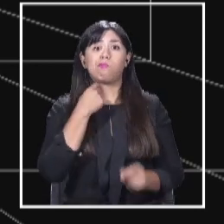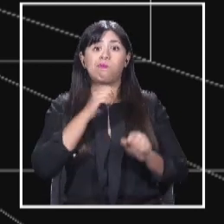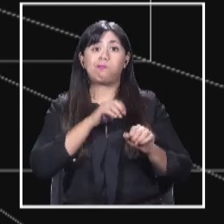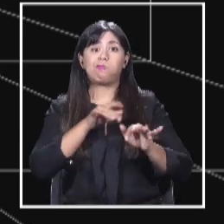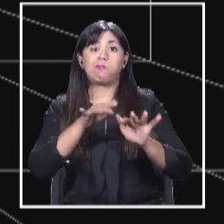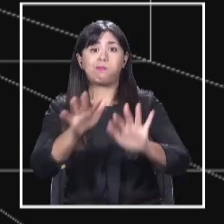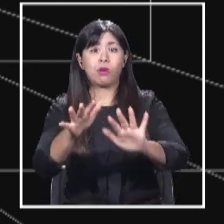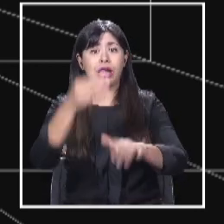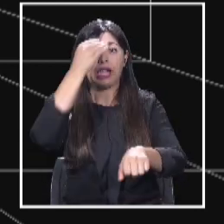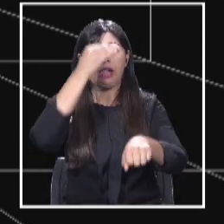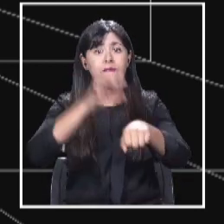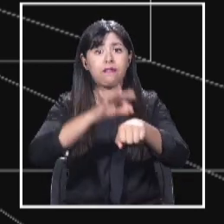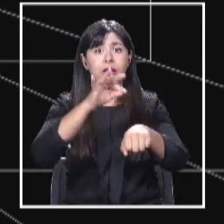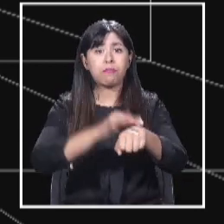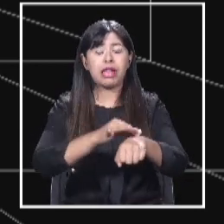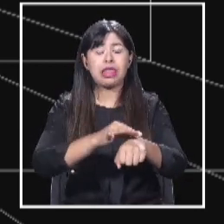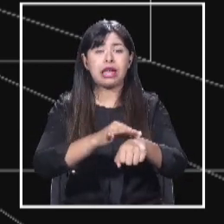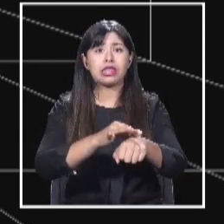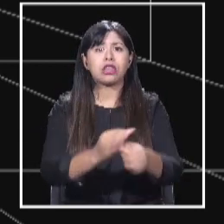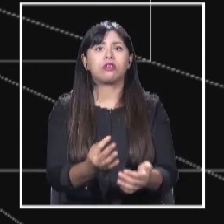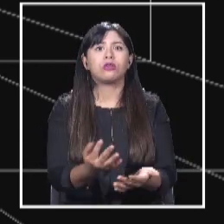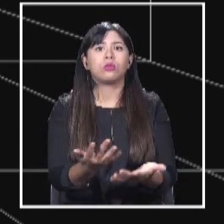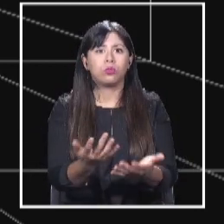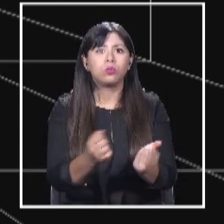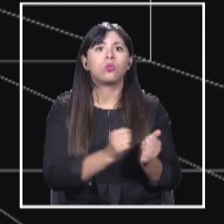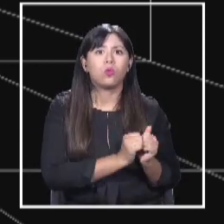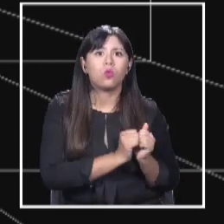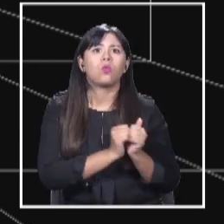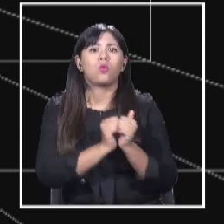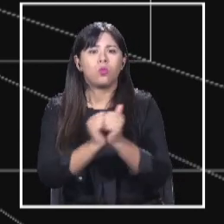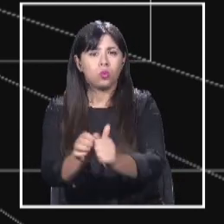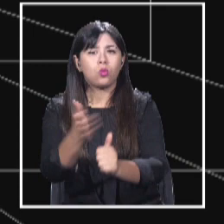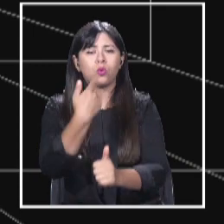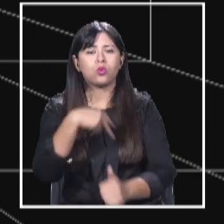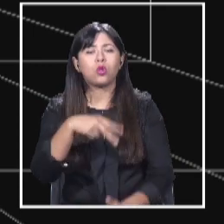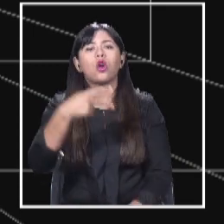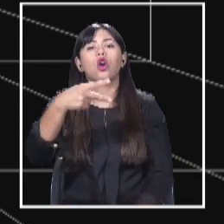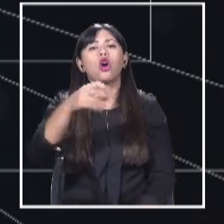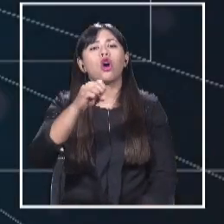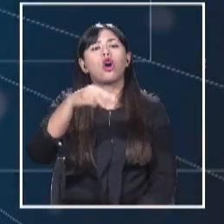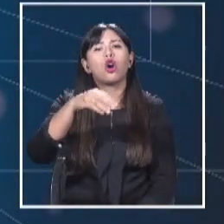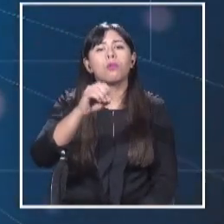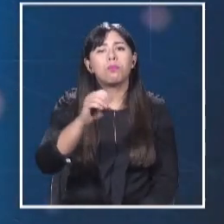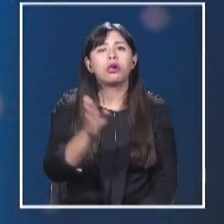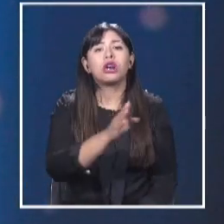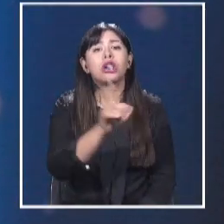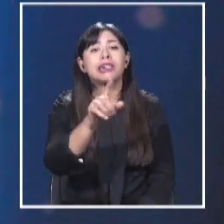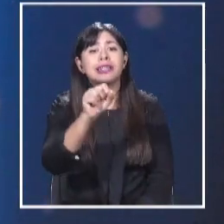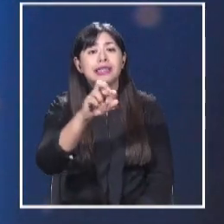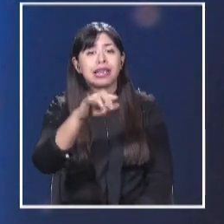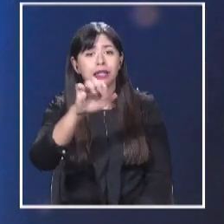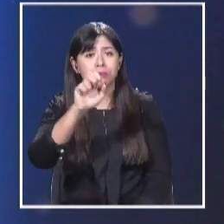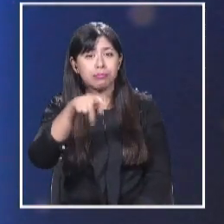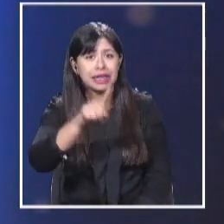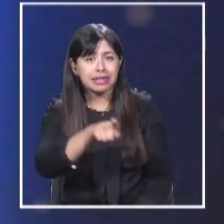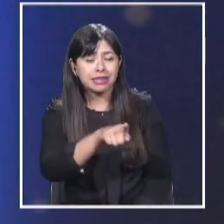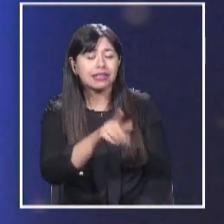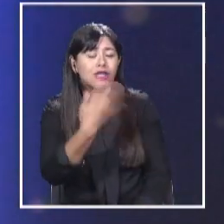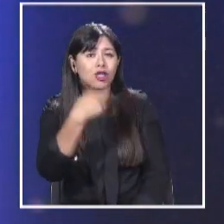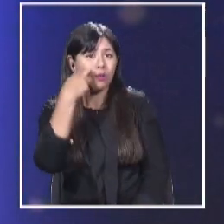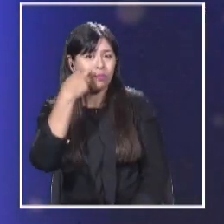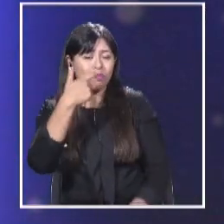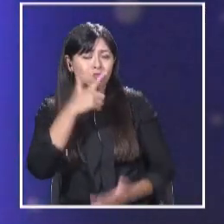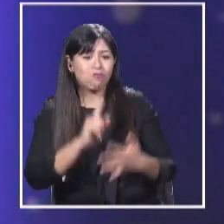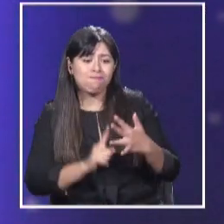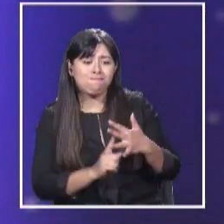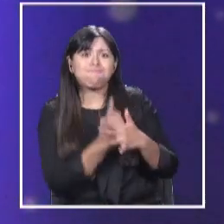epidémicos y endémicos han acompañado a nuestra especie, Homo sapiens, prácticamente desde el origen de nuestra